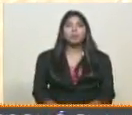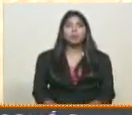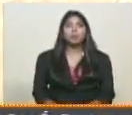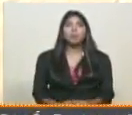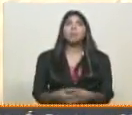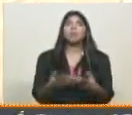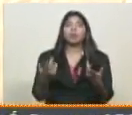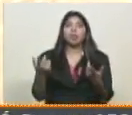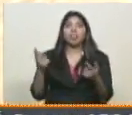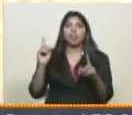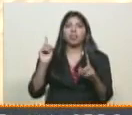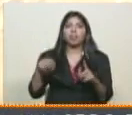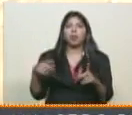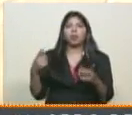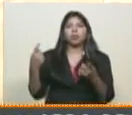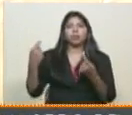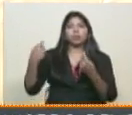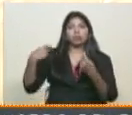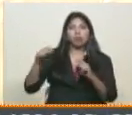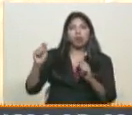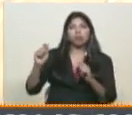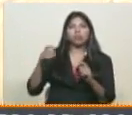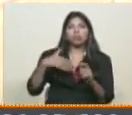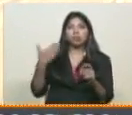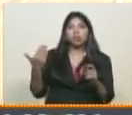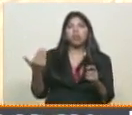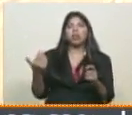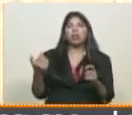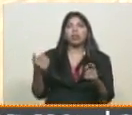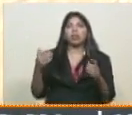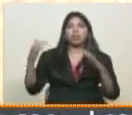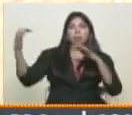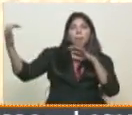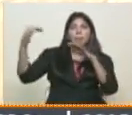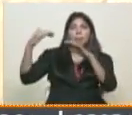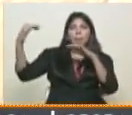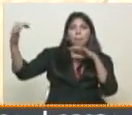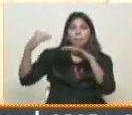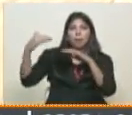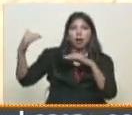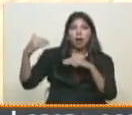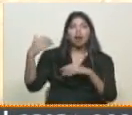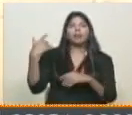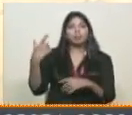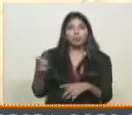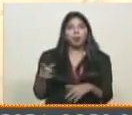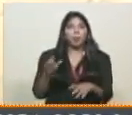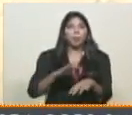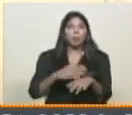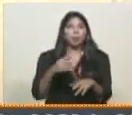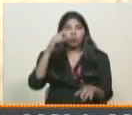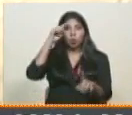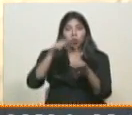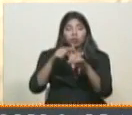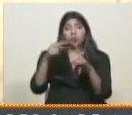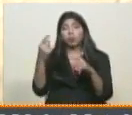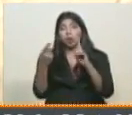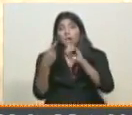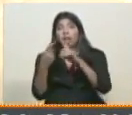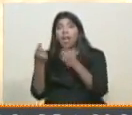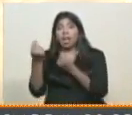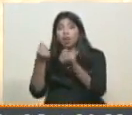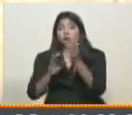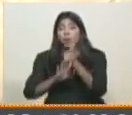ese intento directamente de llevar el plano internacional la confrontación contra venezuela se da esta gira que tiene dos objetivos uno económico